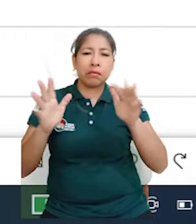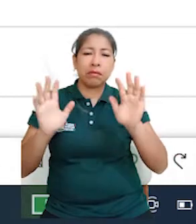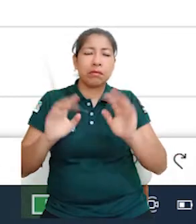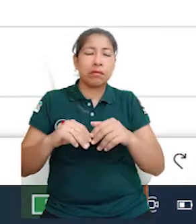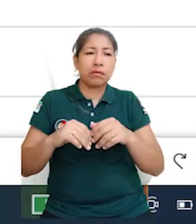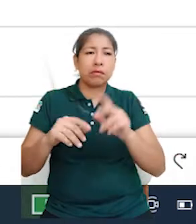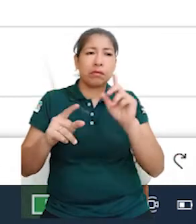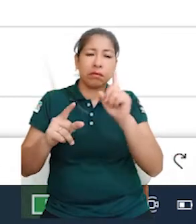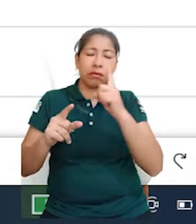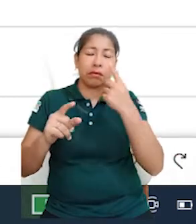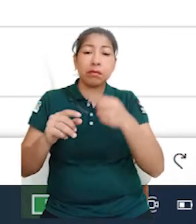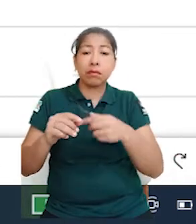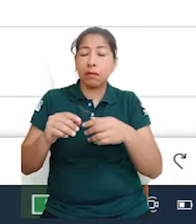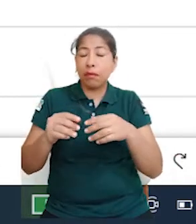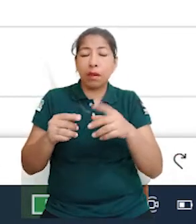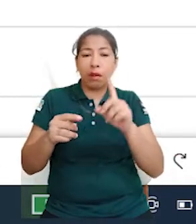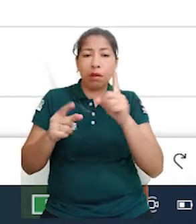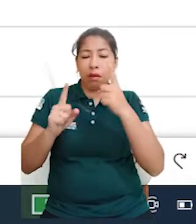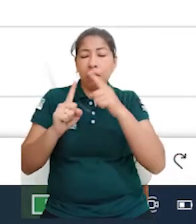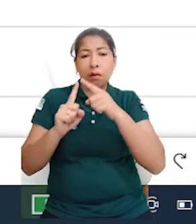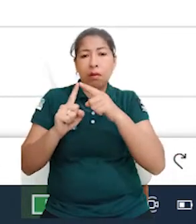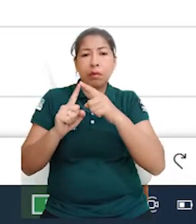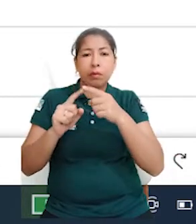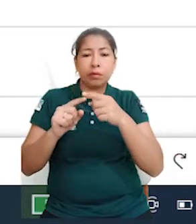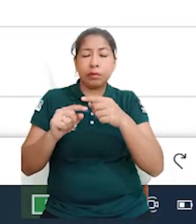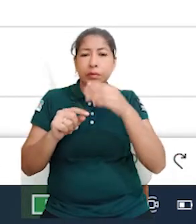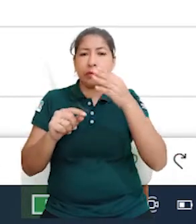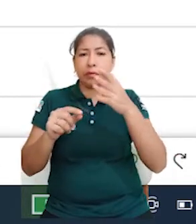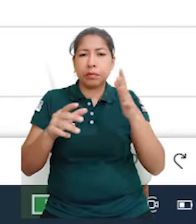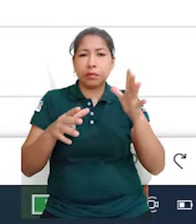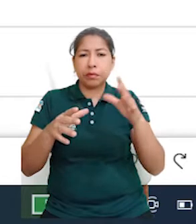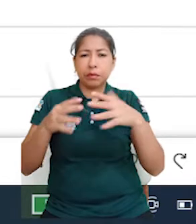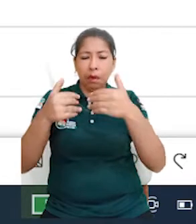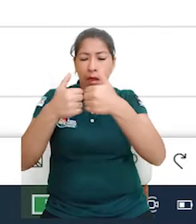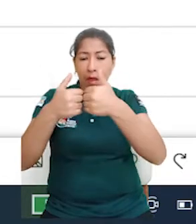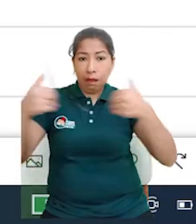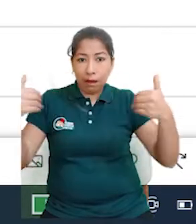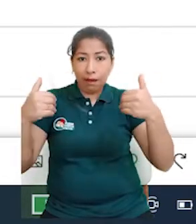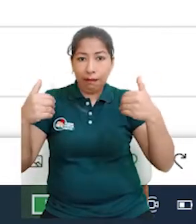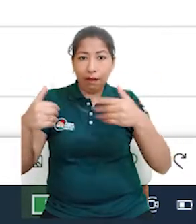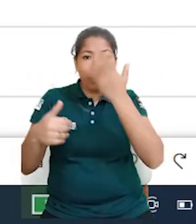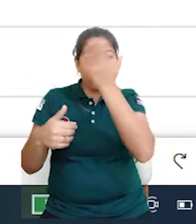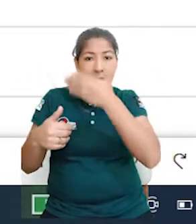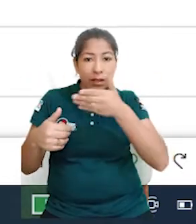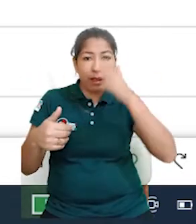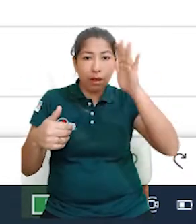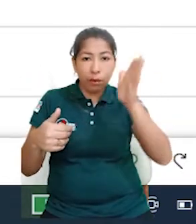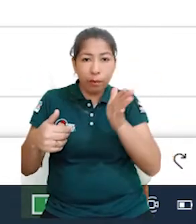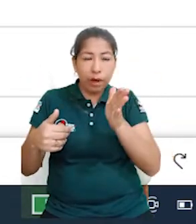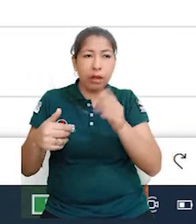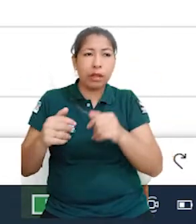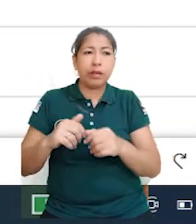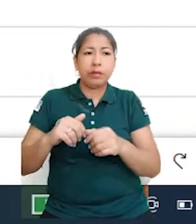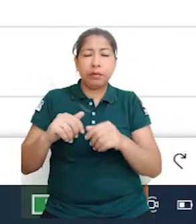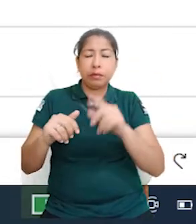eliminamos el paréntesis haciendo propiedad distributiva. Vamos a distribuir y tendremos 3 por x,